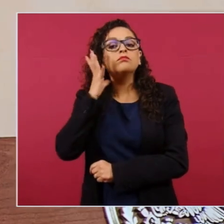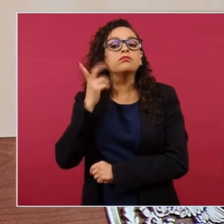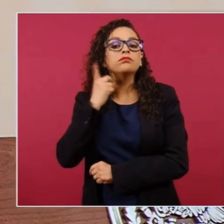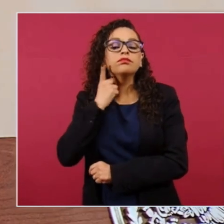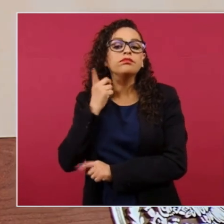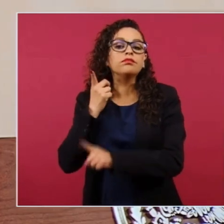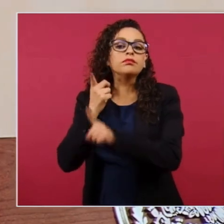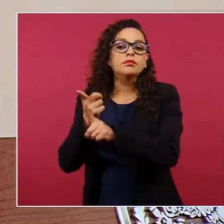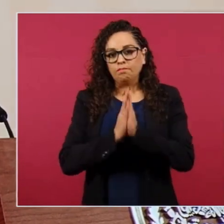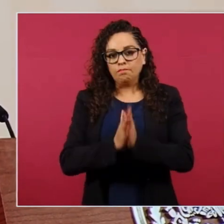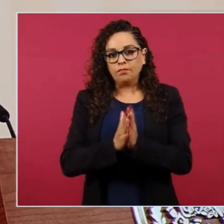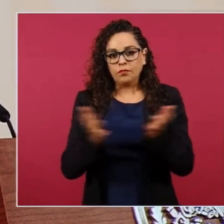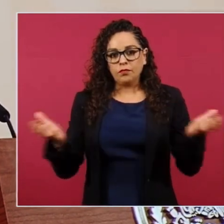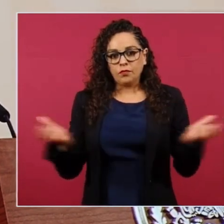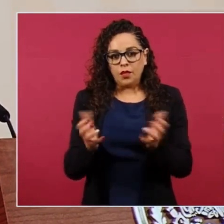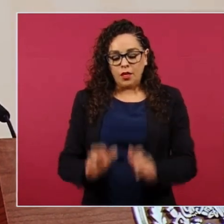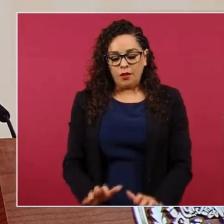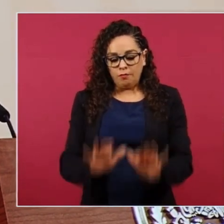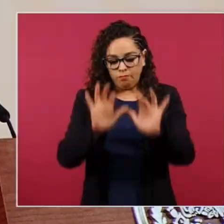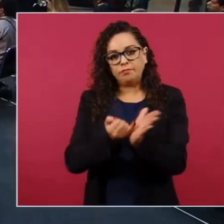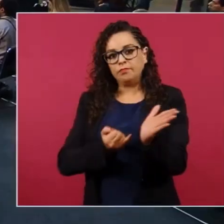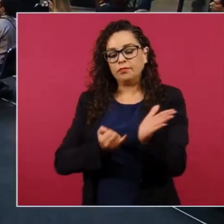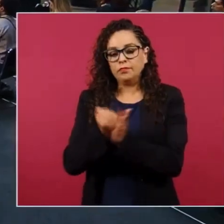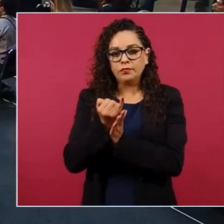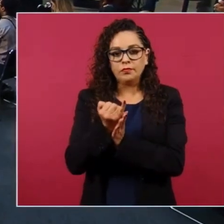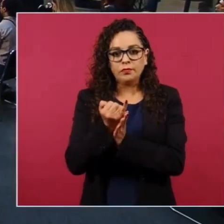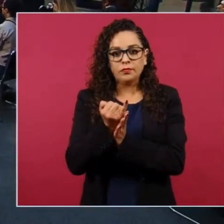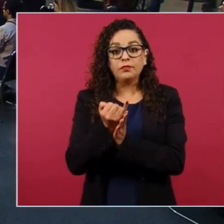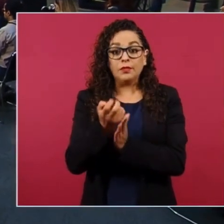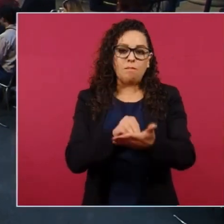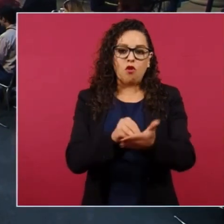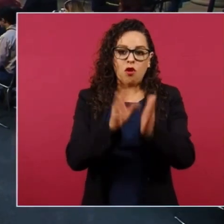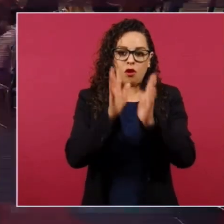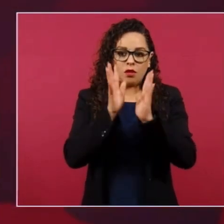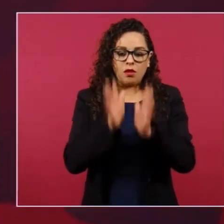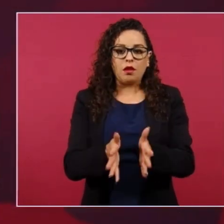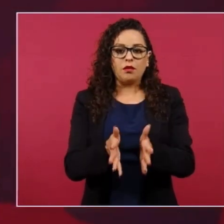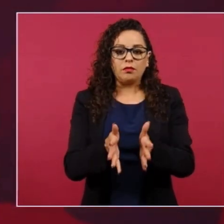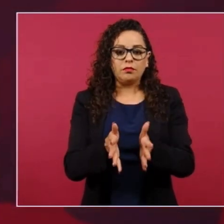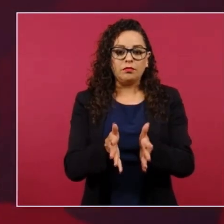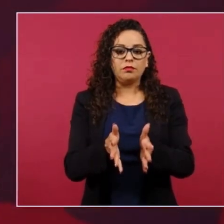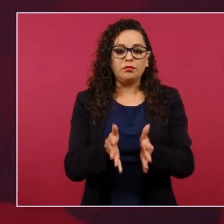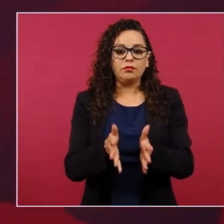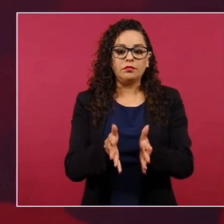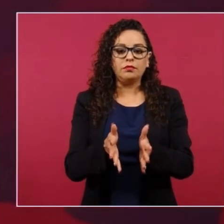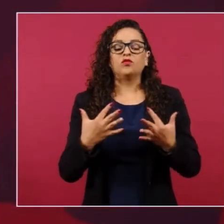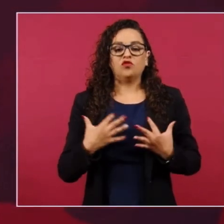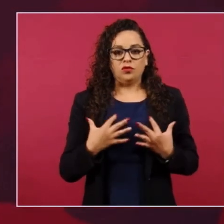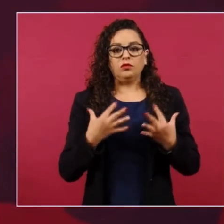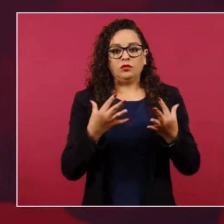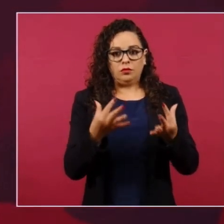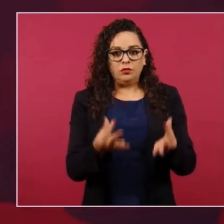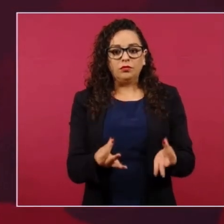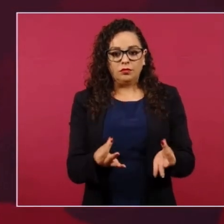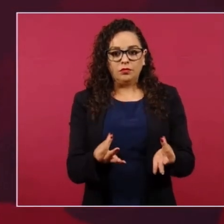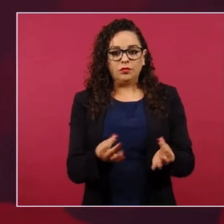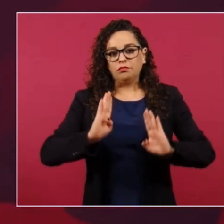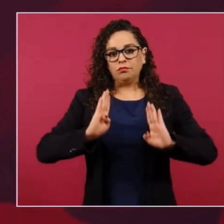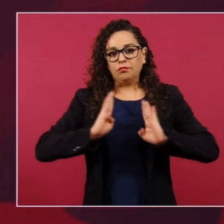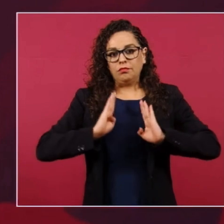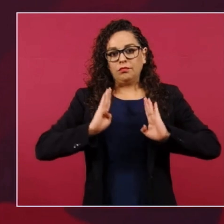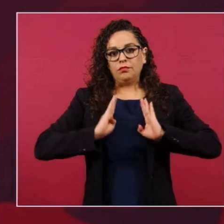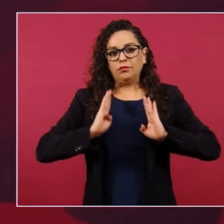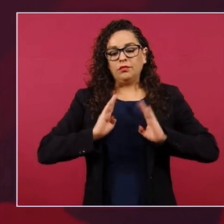que emita un decreto, y ahí se sostiene, en ese decreto, de que se iba a crear un ejército del